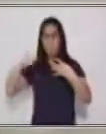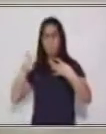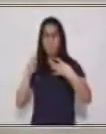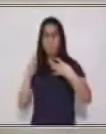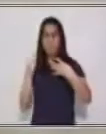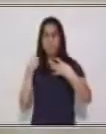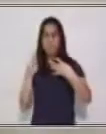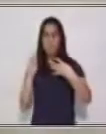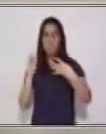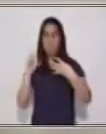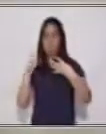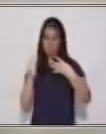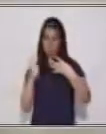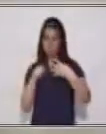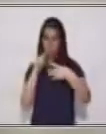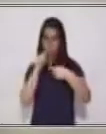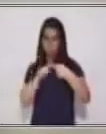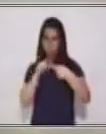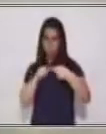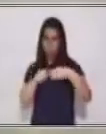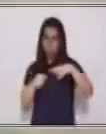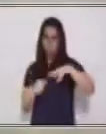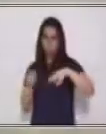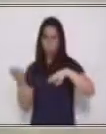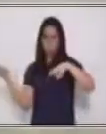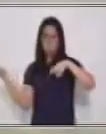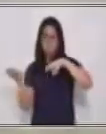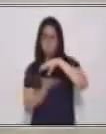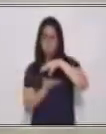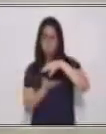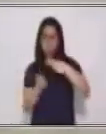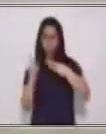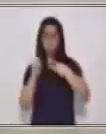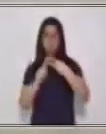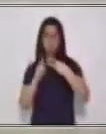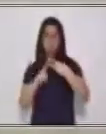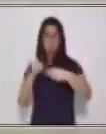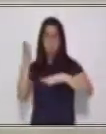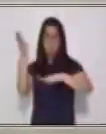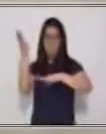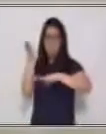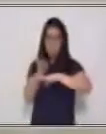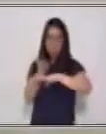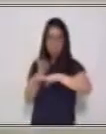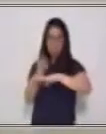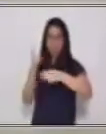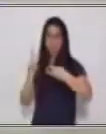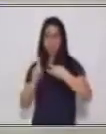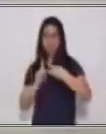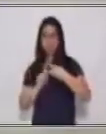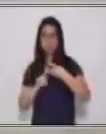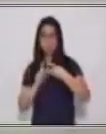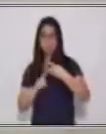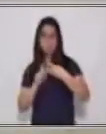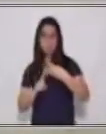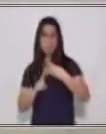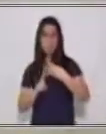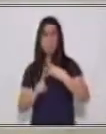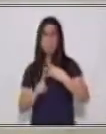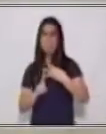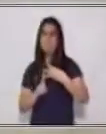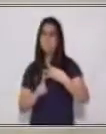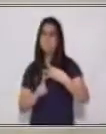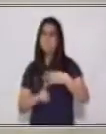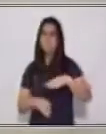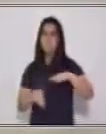otras clases ya detalladamente, ya que cada una reúne ciertas características, se grafica en el plano cartesiano y